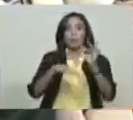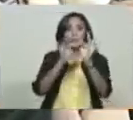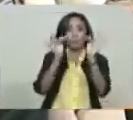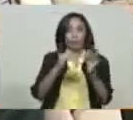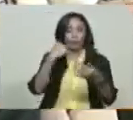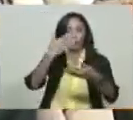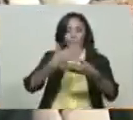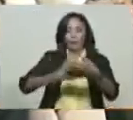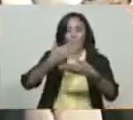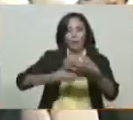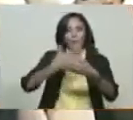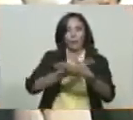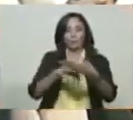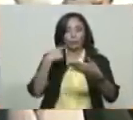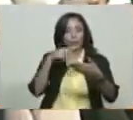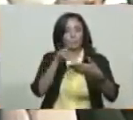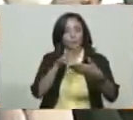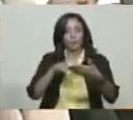recibir informes.